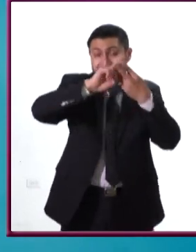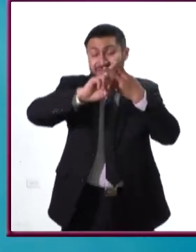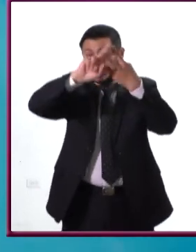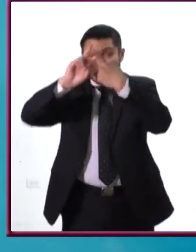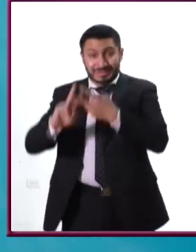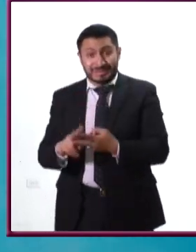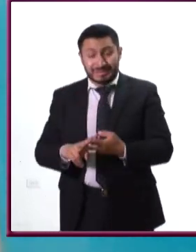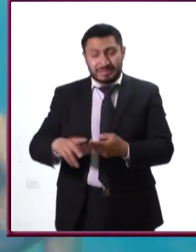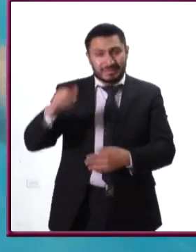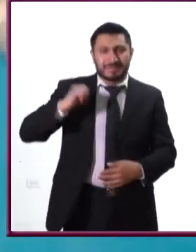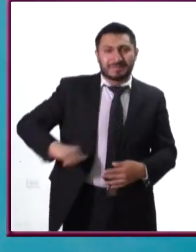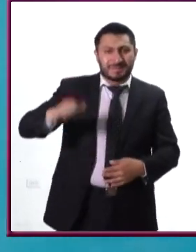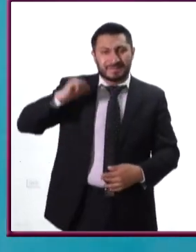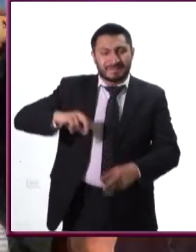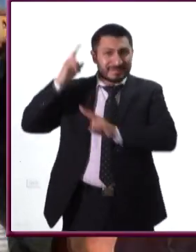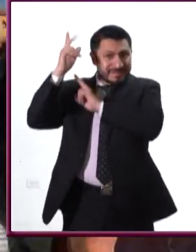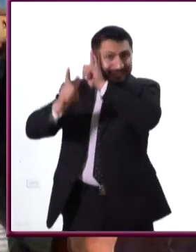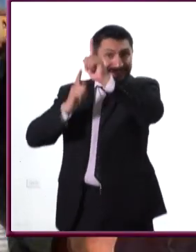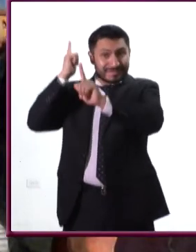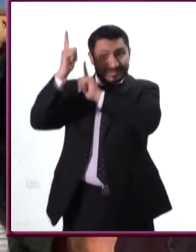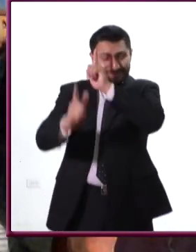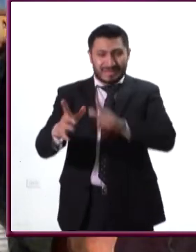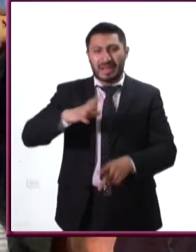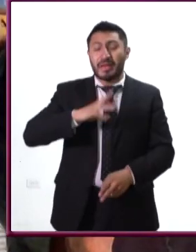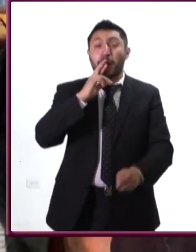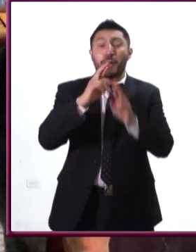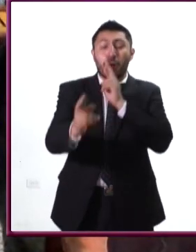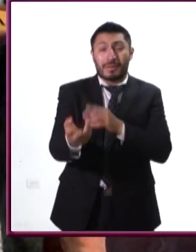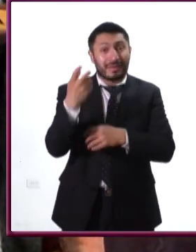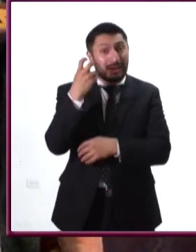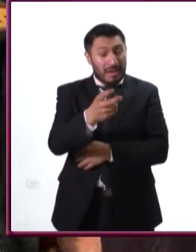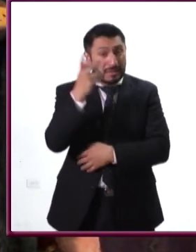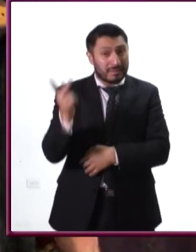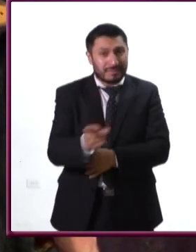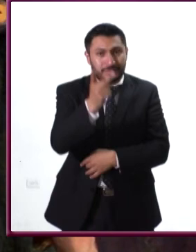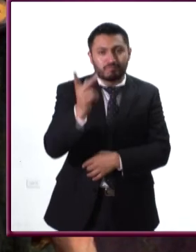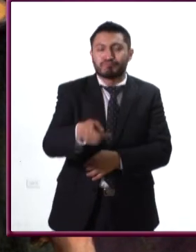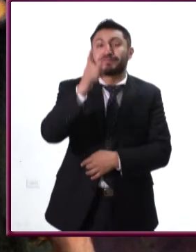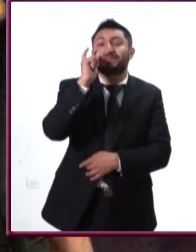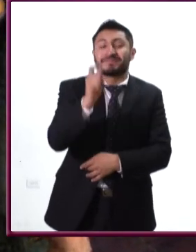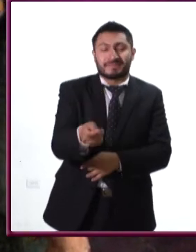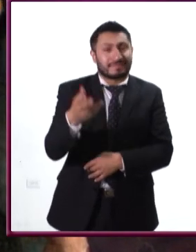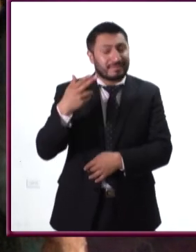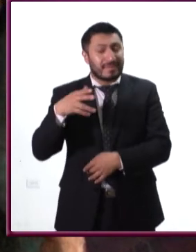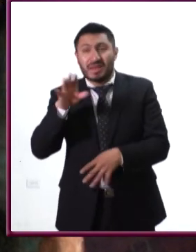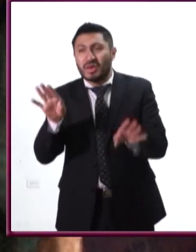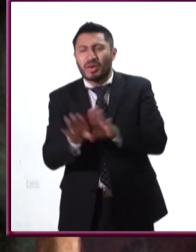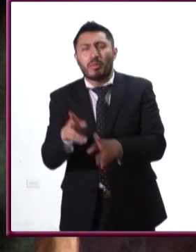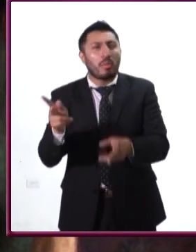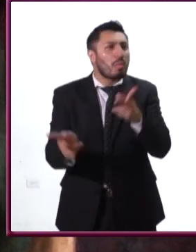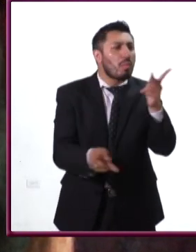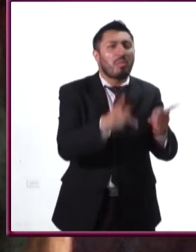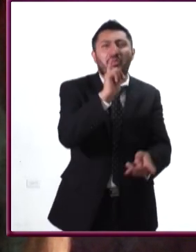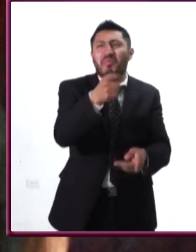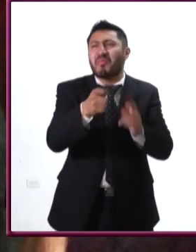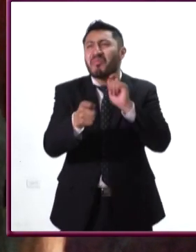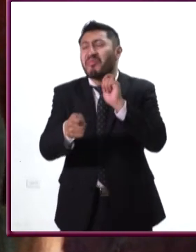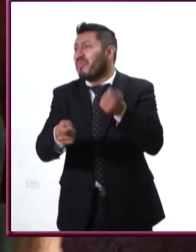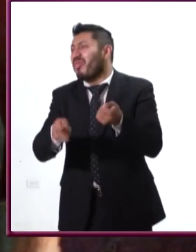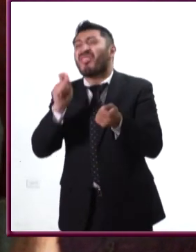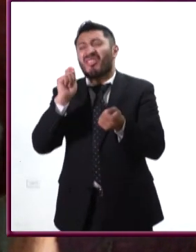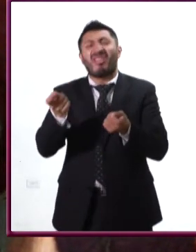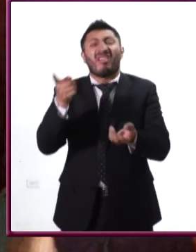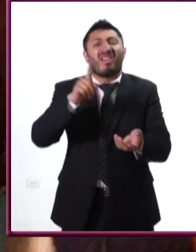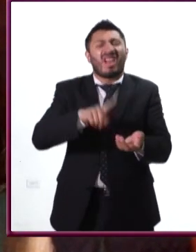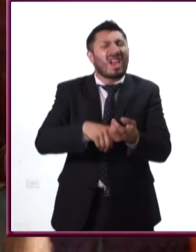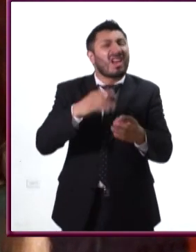de polvo de estrellas? En la antigua Grecia se buscaba una respuesta material a esta interrogante, es decir, se preguntaban de